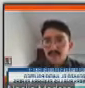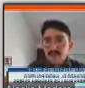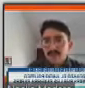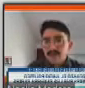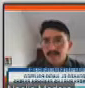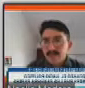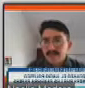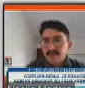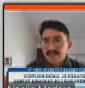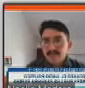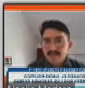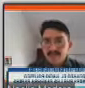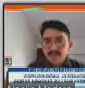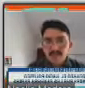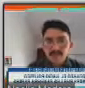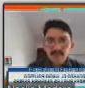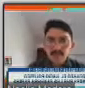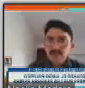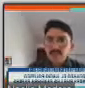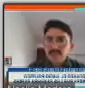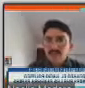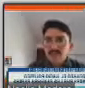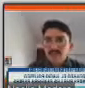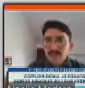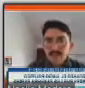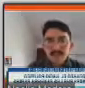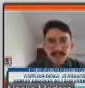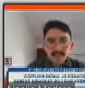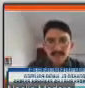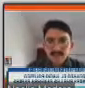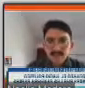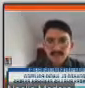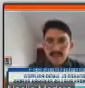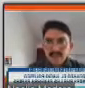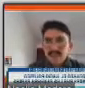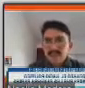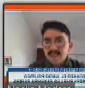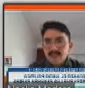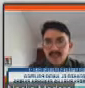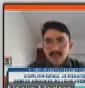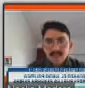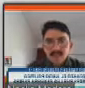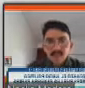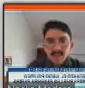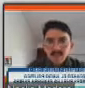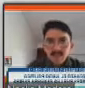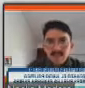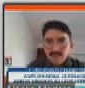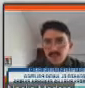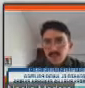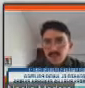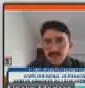que ha gobernado con menos del 20% de apoyo durante aproximadamente 2 años, y si es que está hasta el momento